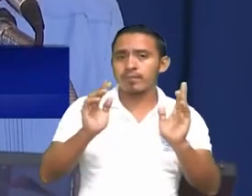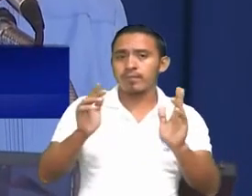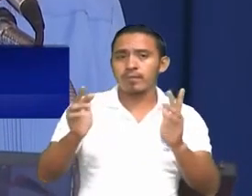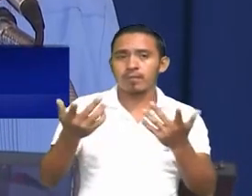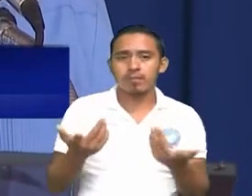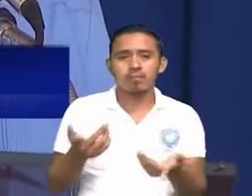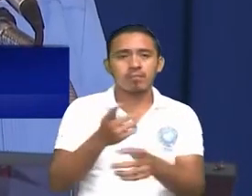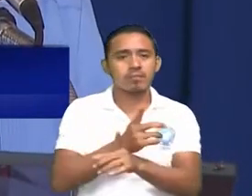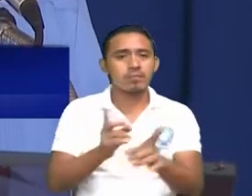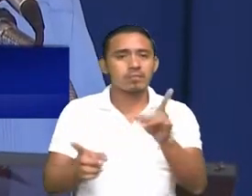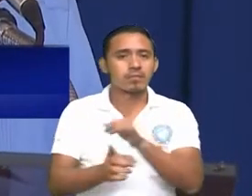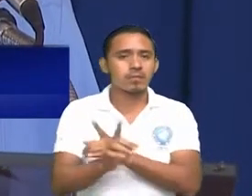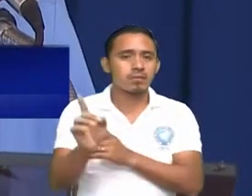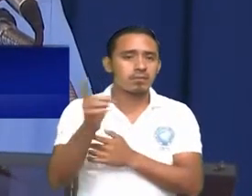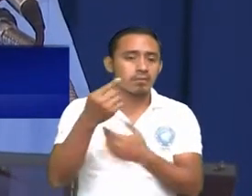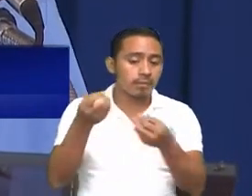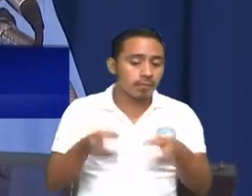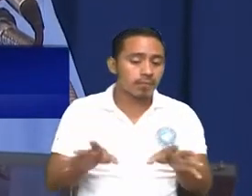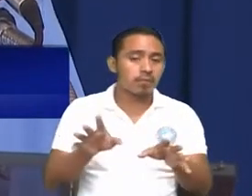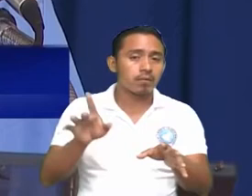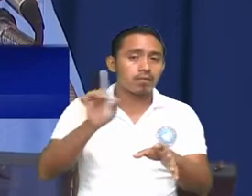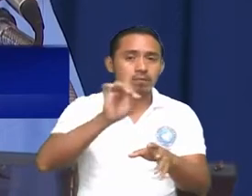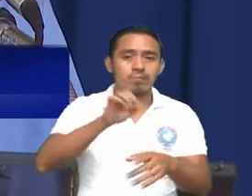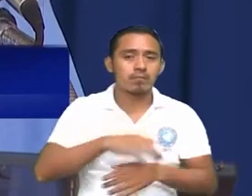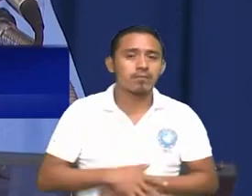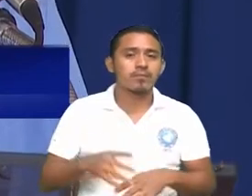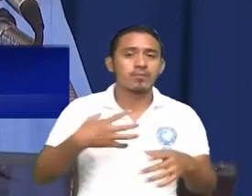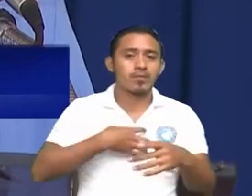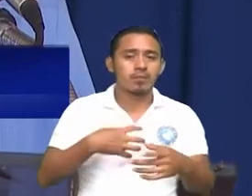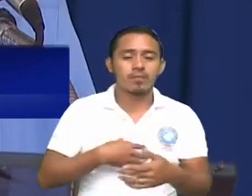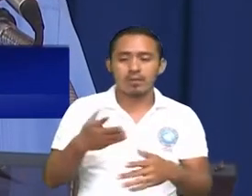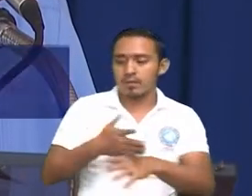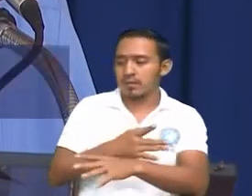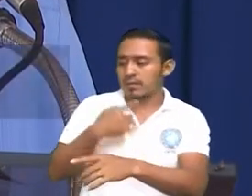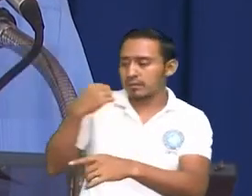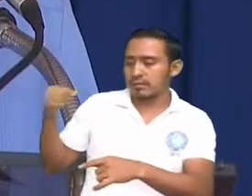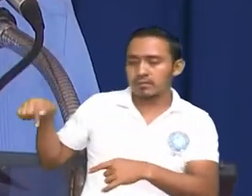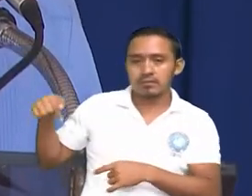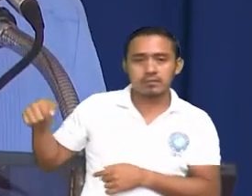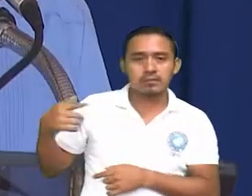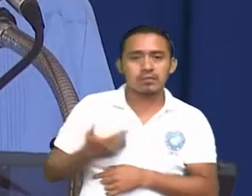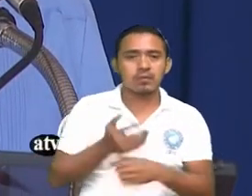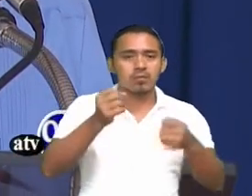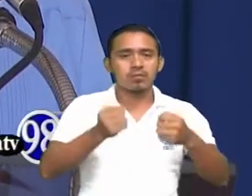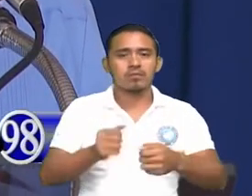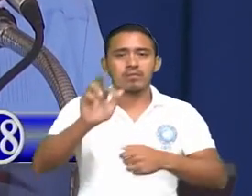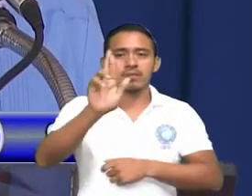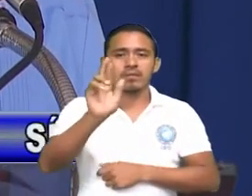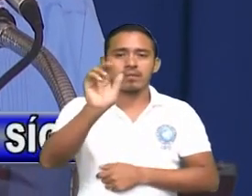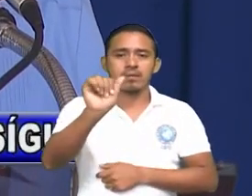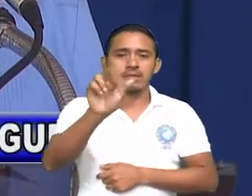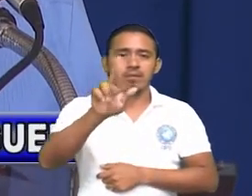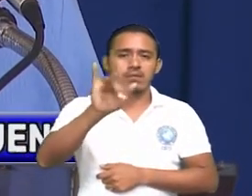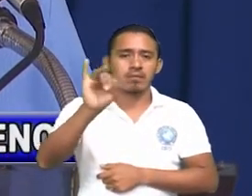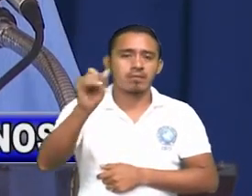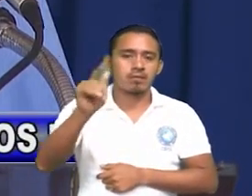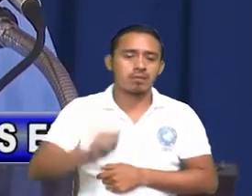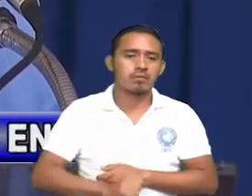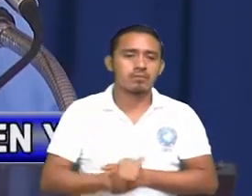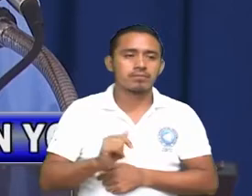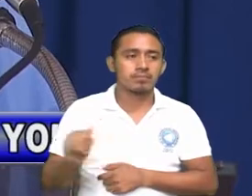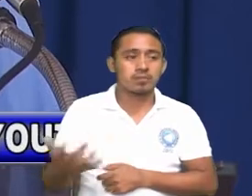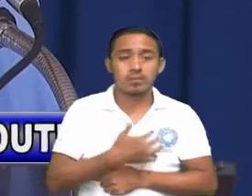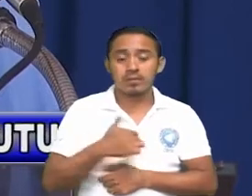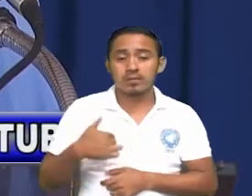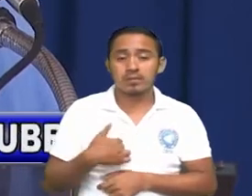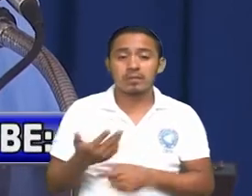debemos de desperdiciar, como apuntaba el hermano Arista. Y hacer todo para